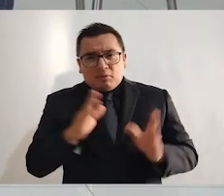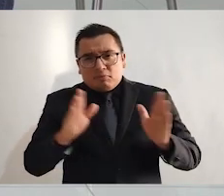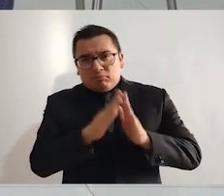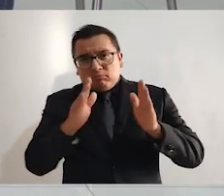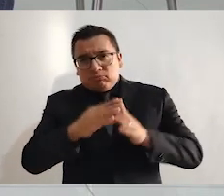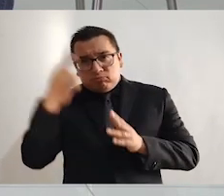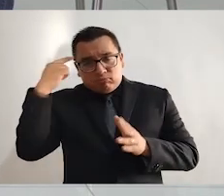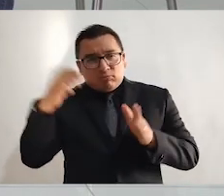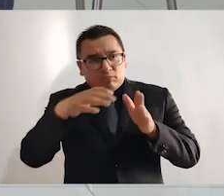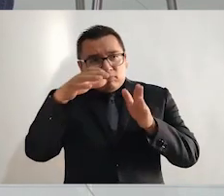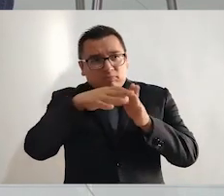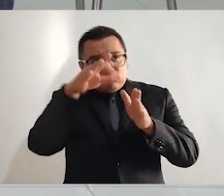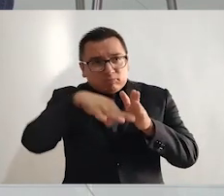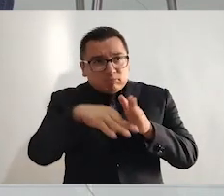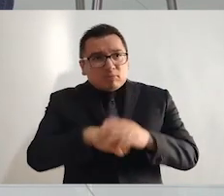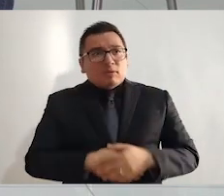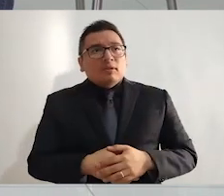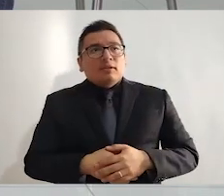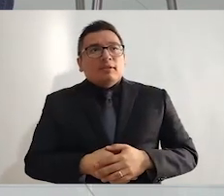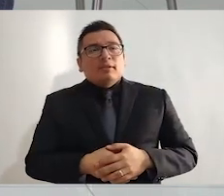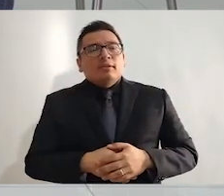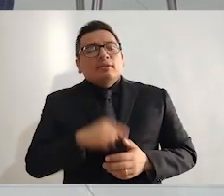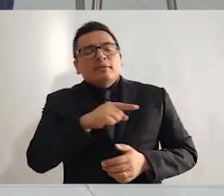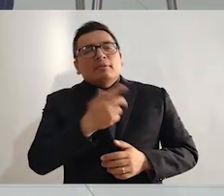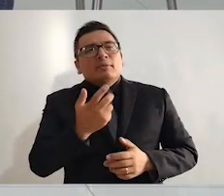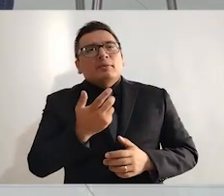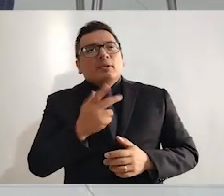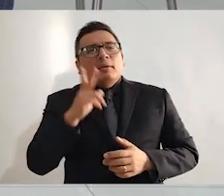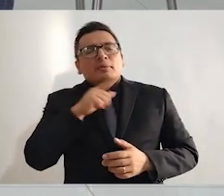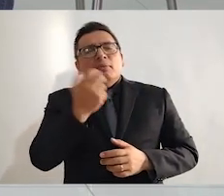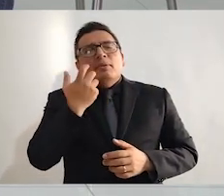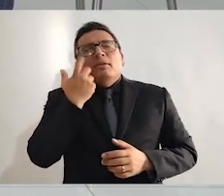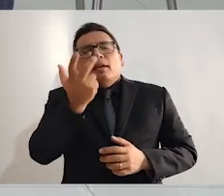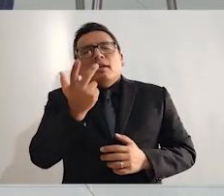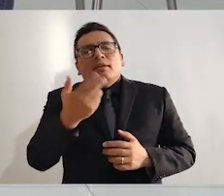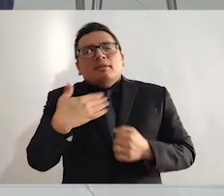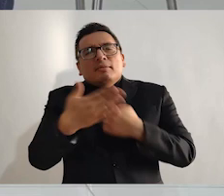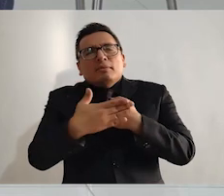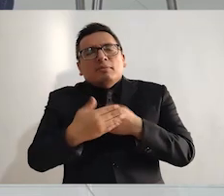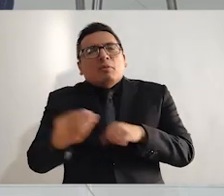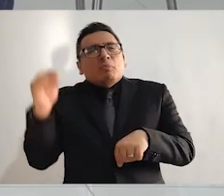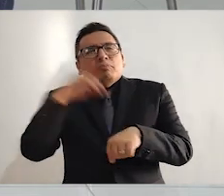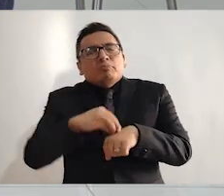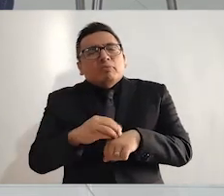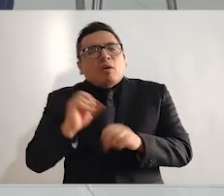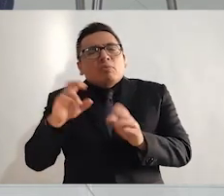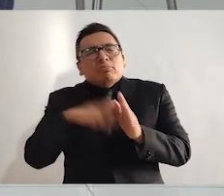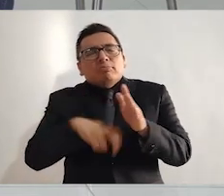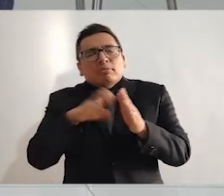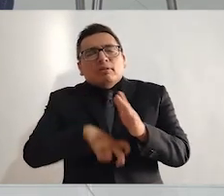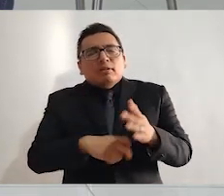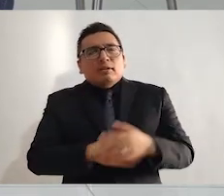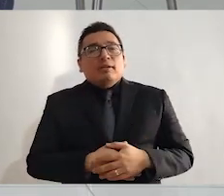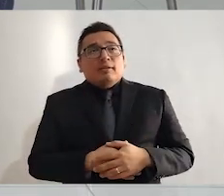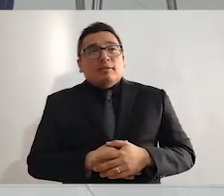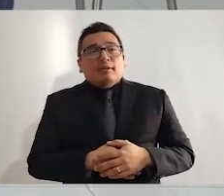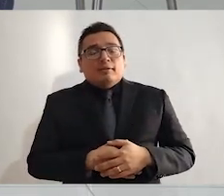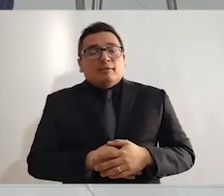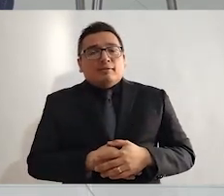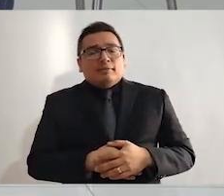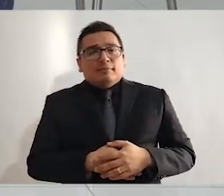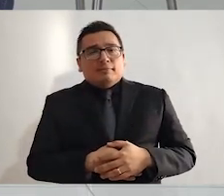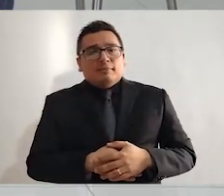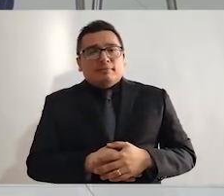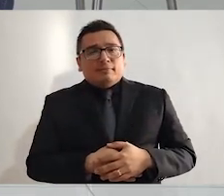procesos electorales, que vota en los procesos electorales? ¿Qué le gustaría vivir como experiencia de acuerdo a lo